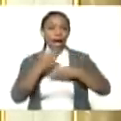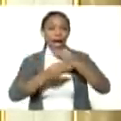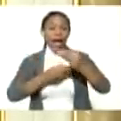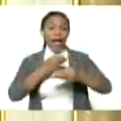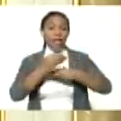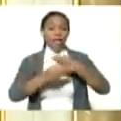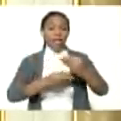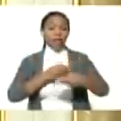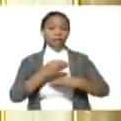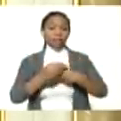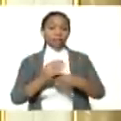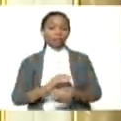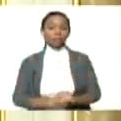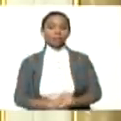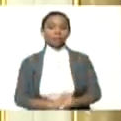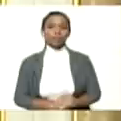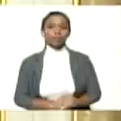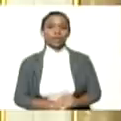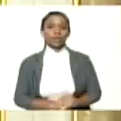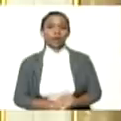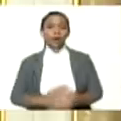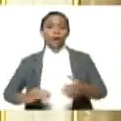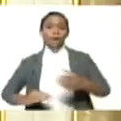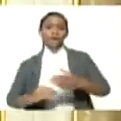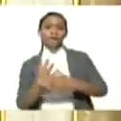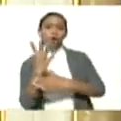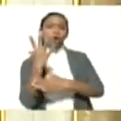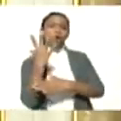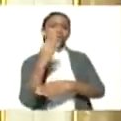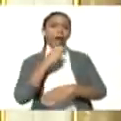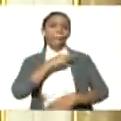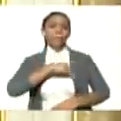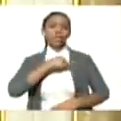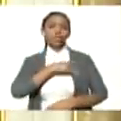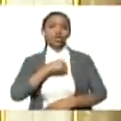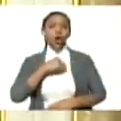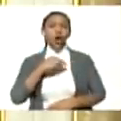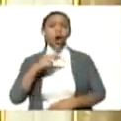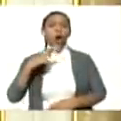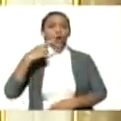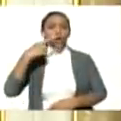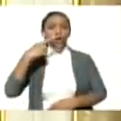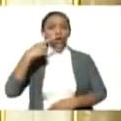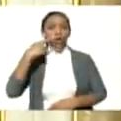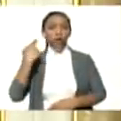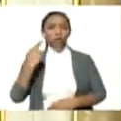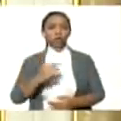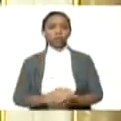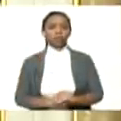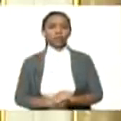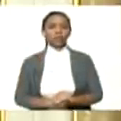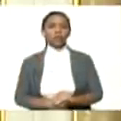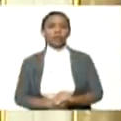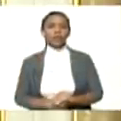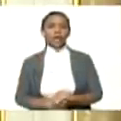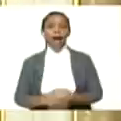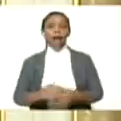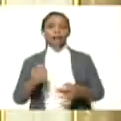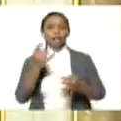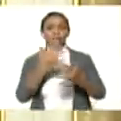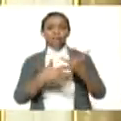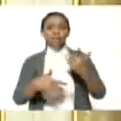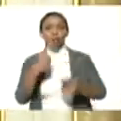increíble de fundación de la misión Robinson, de la alfabetización de más